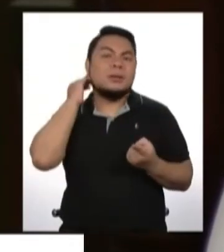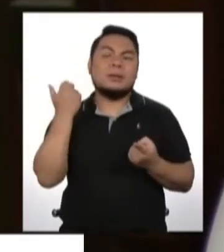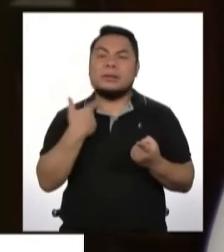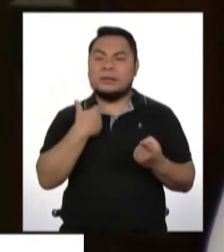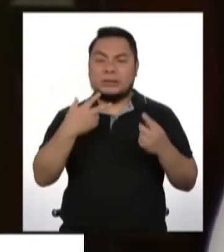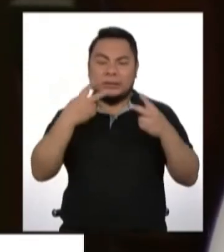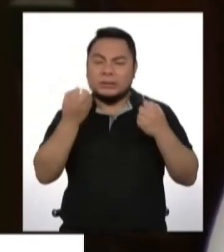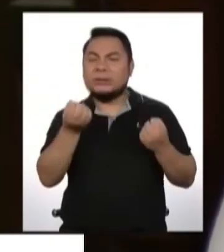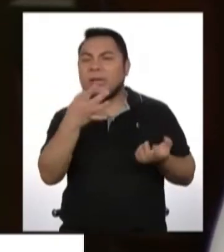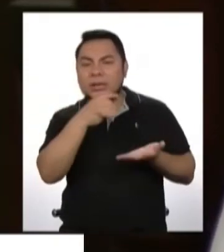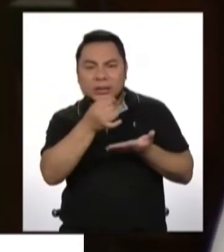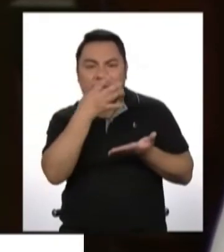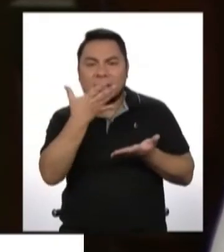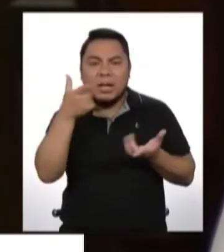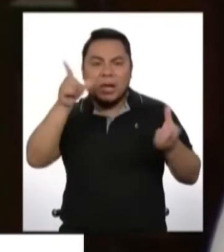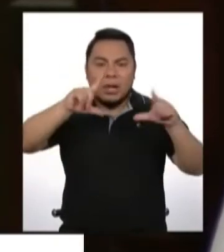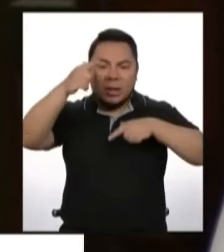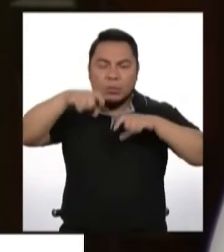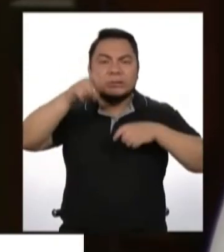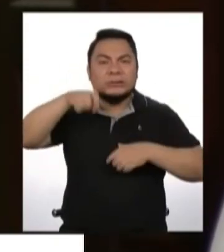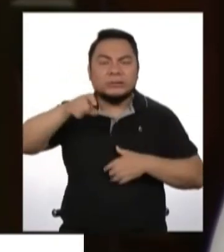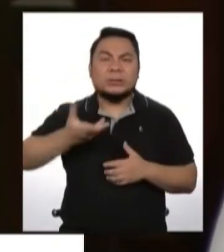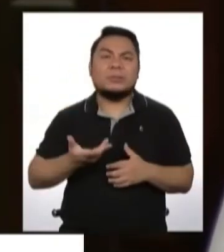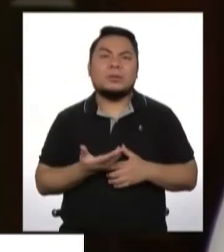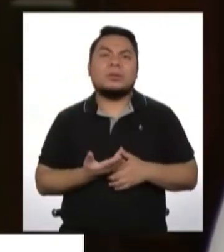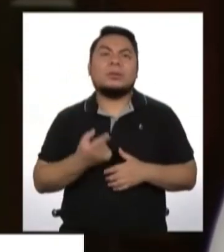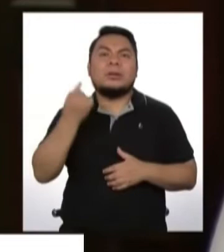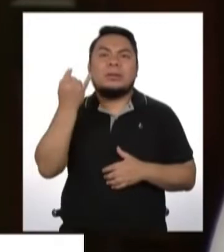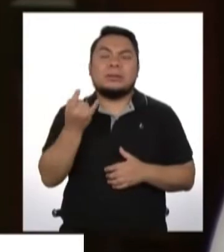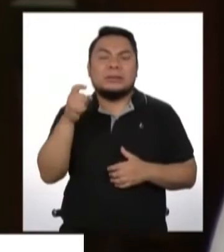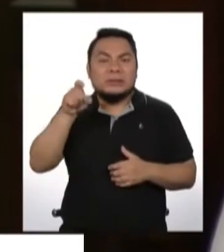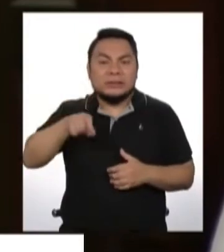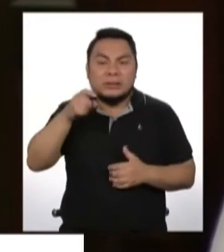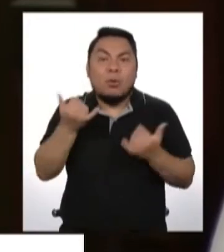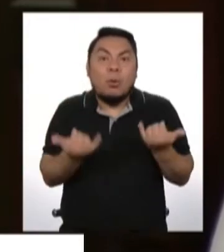rayos X y los laboratorios que necesitamos, los necesitamos hoy.